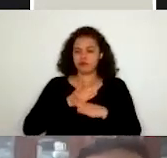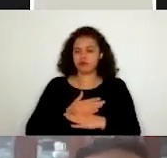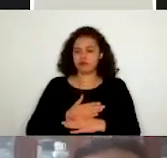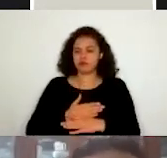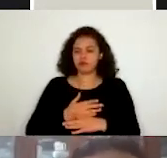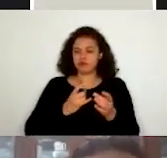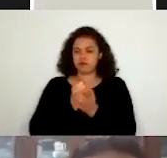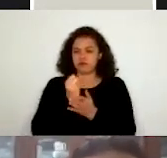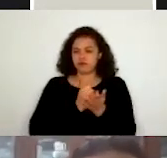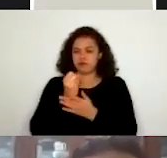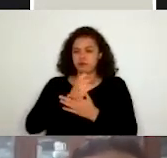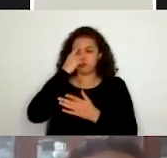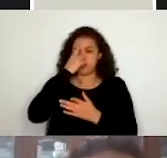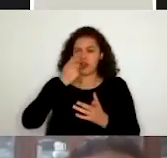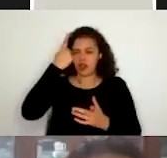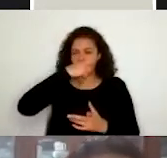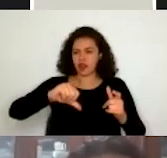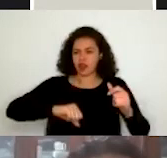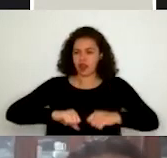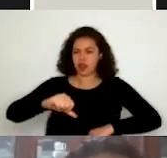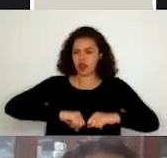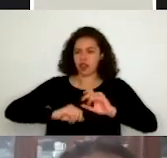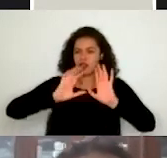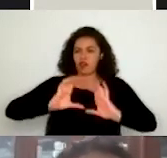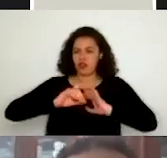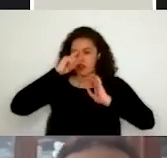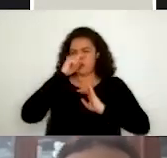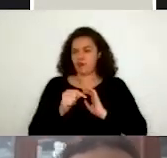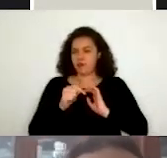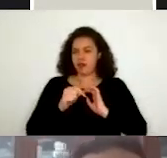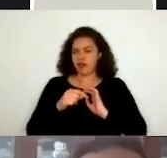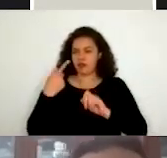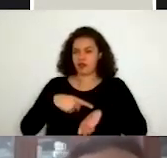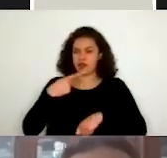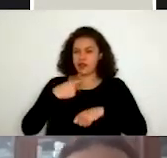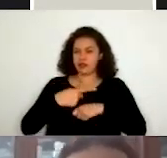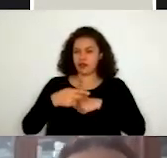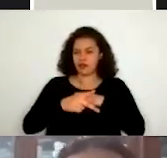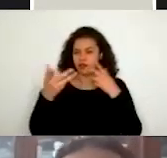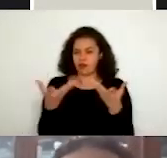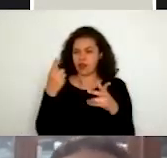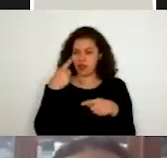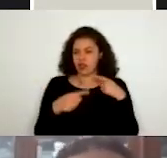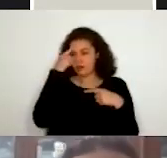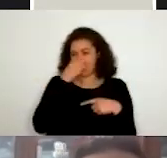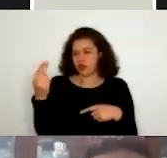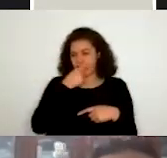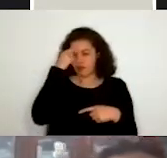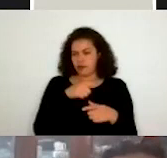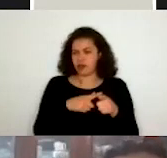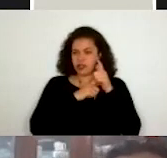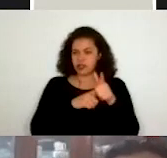acciones preventivas para la reducción de riesgos y las acciones necesarias para implementar el plan de continuidad de